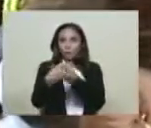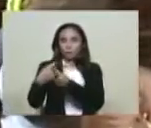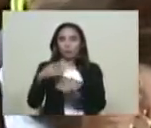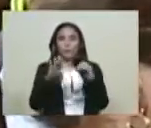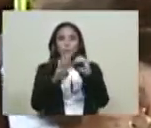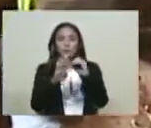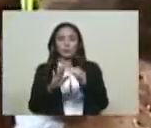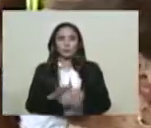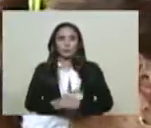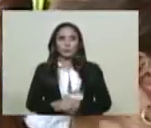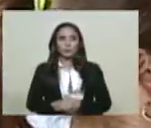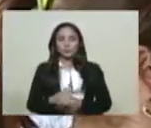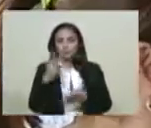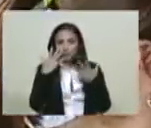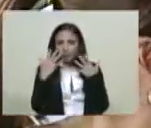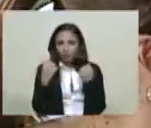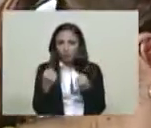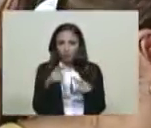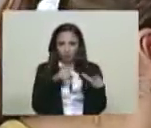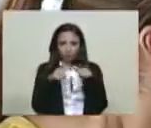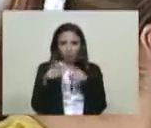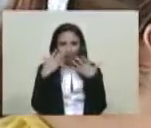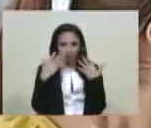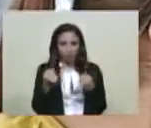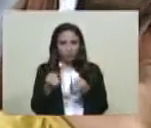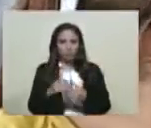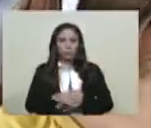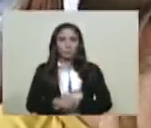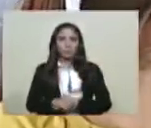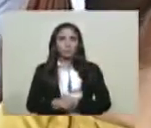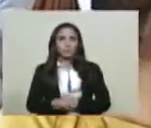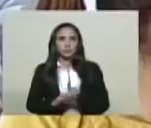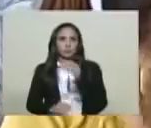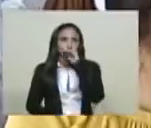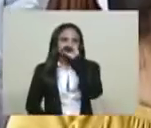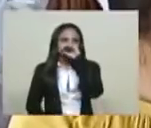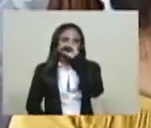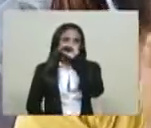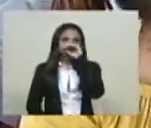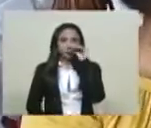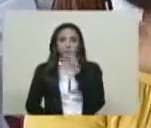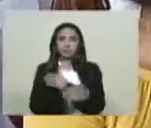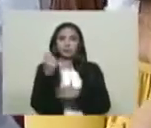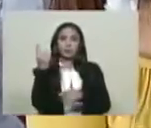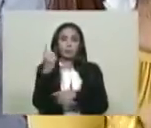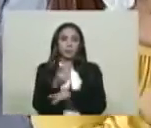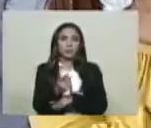Muy bien. ¿Entendido? Entendido. Entendido. Cúmplase.